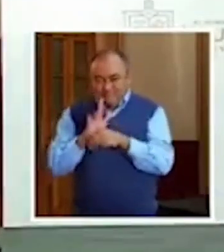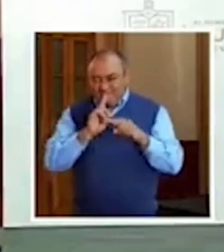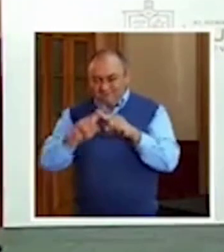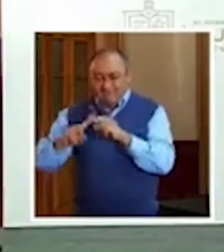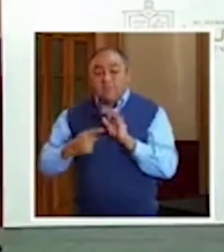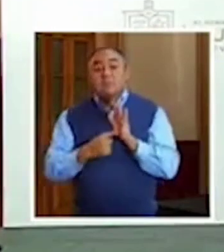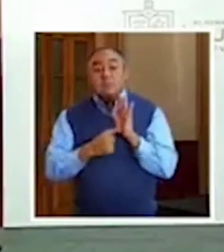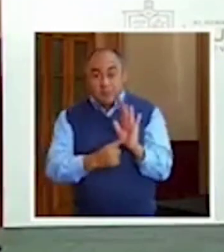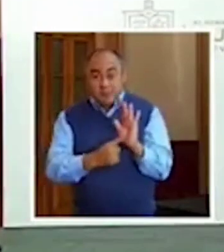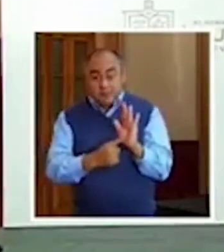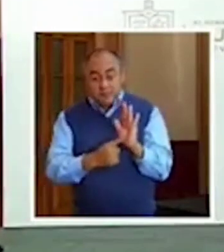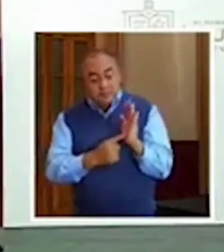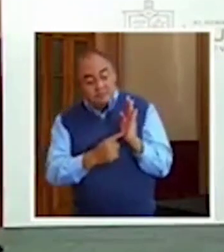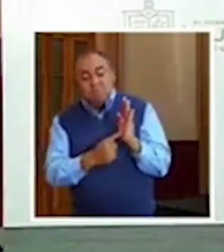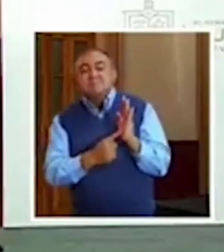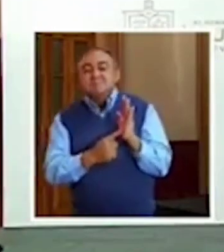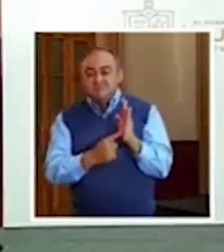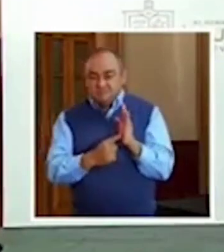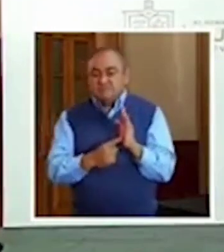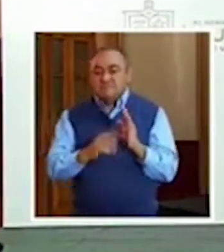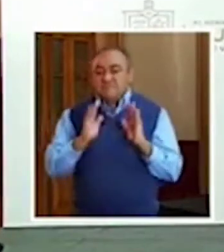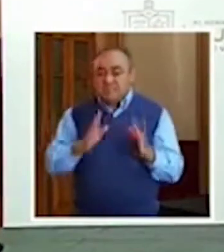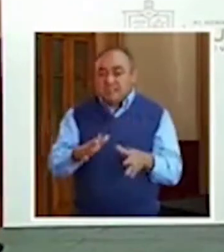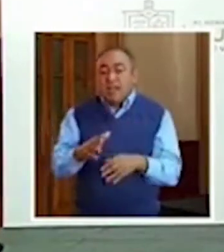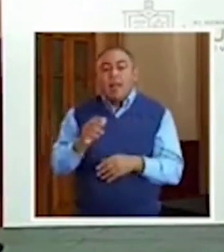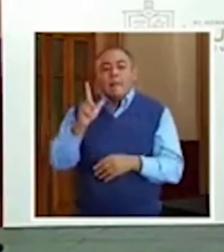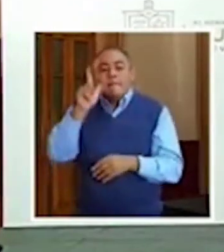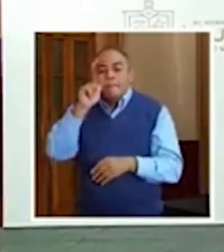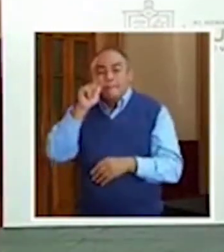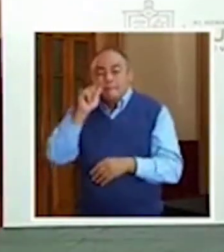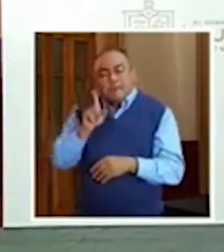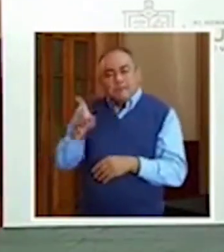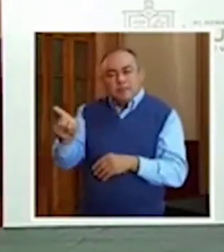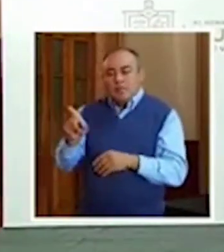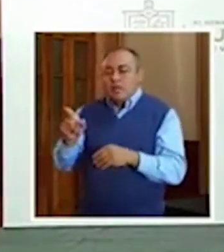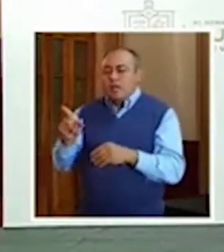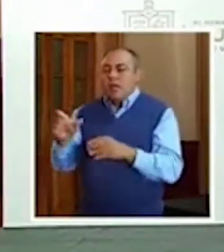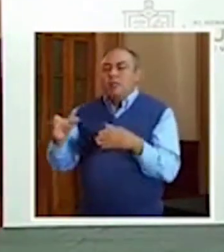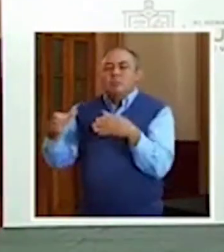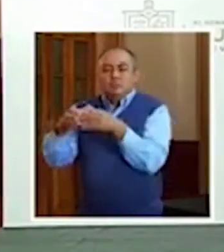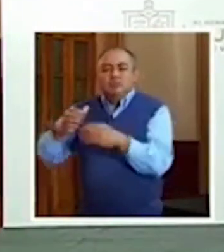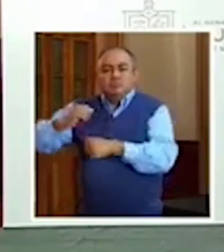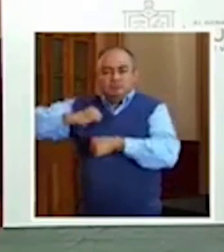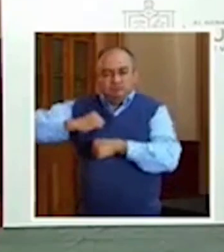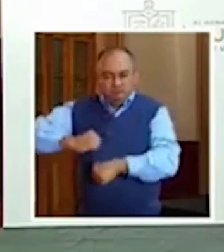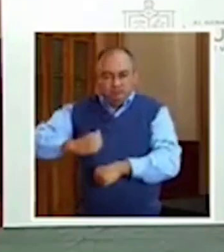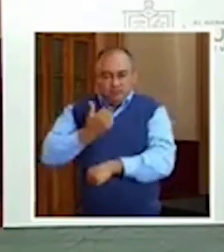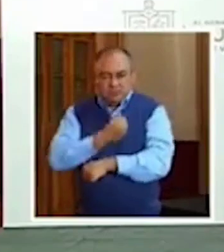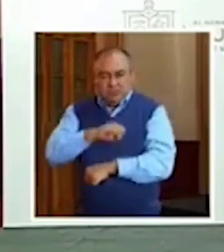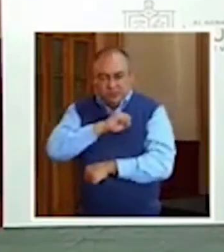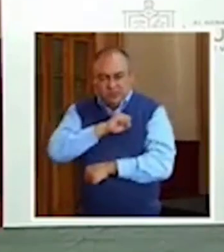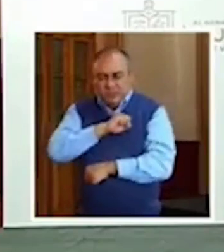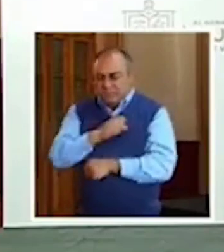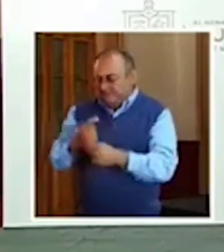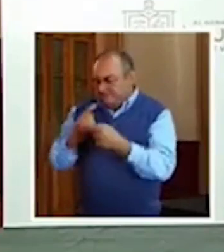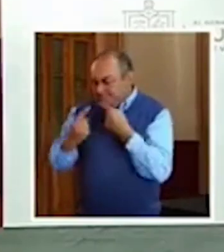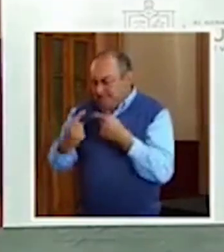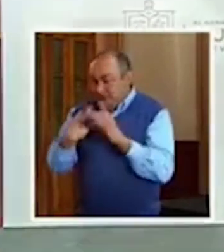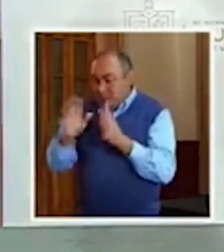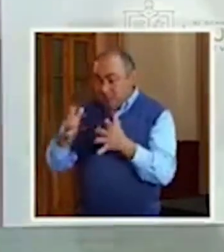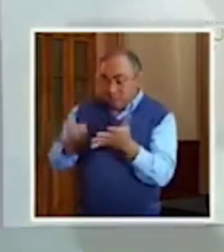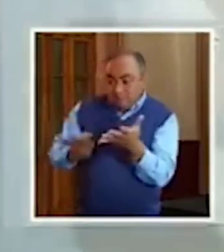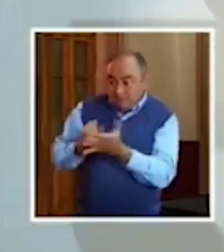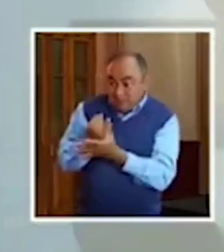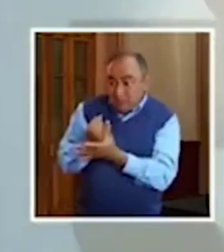deben ser aprobados el día de mañana por el Comité de Salud para que nos permitan ya con